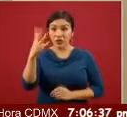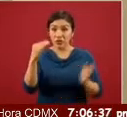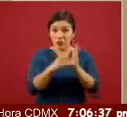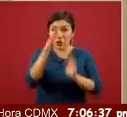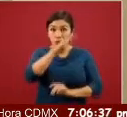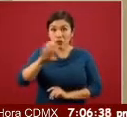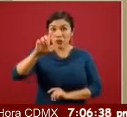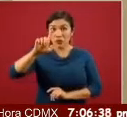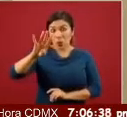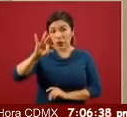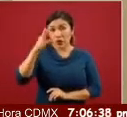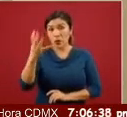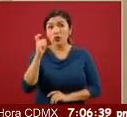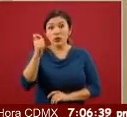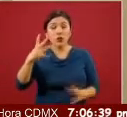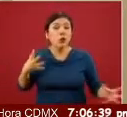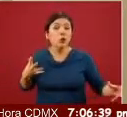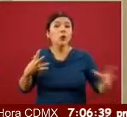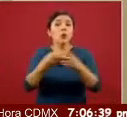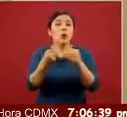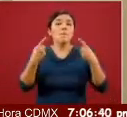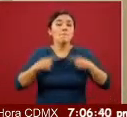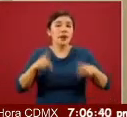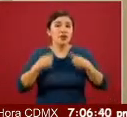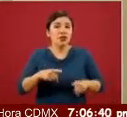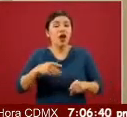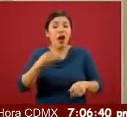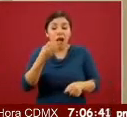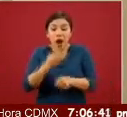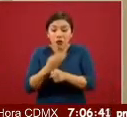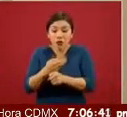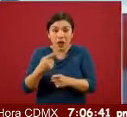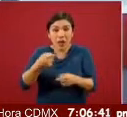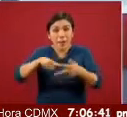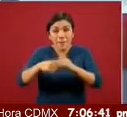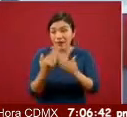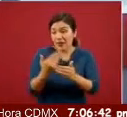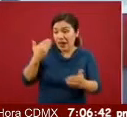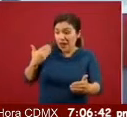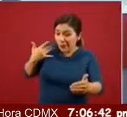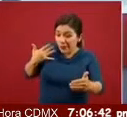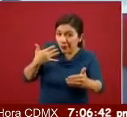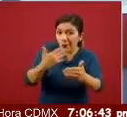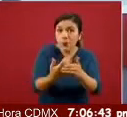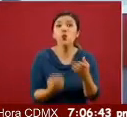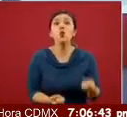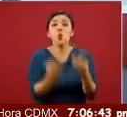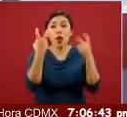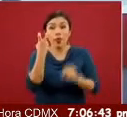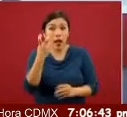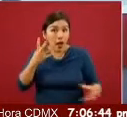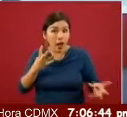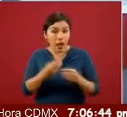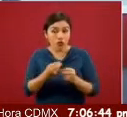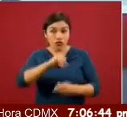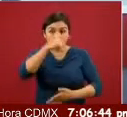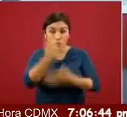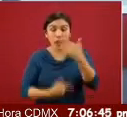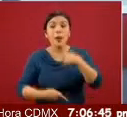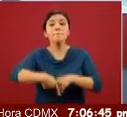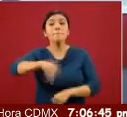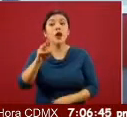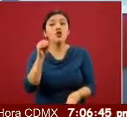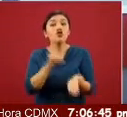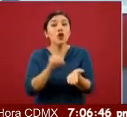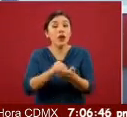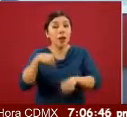es la carga acumulada de personas que han dado hasta el momento positivos al virus. Lo que se considera como la epidemia